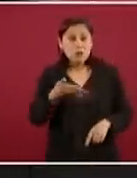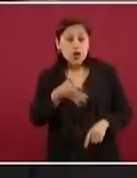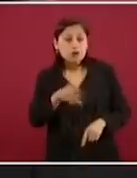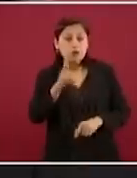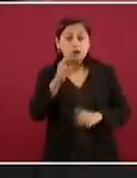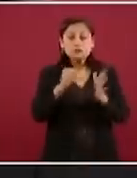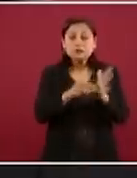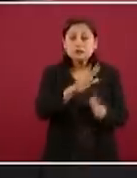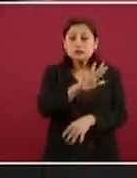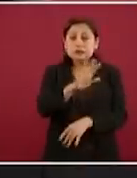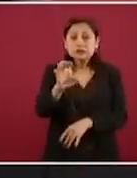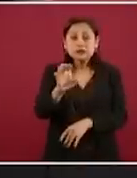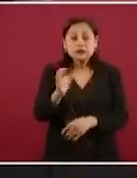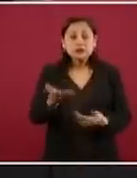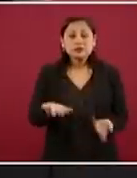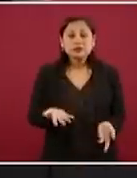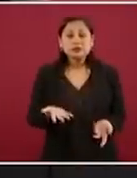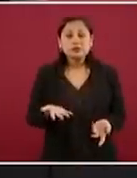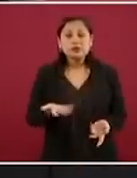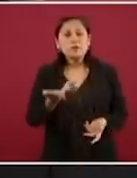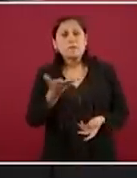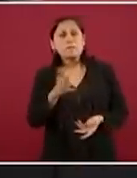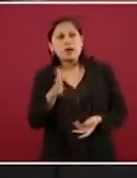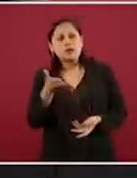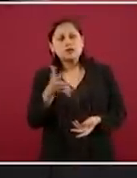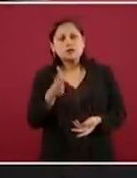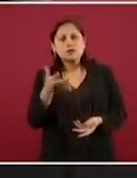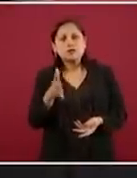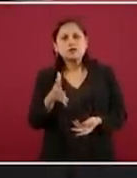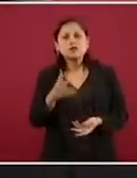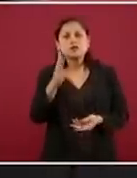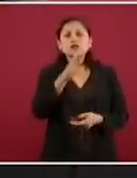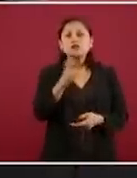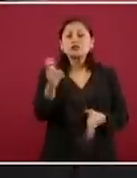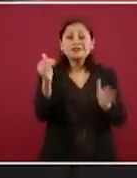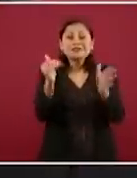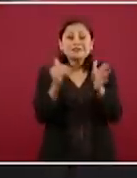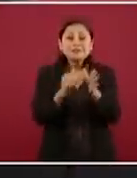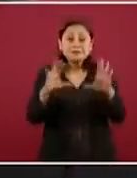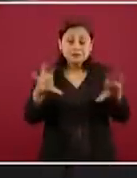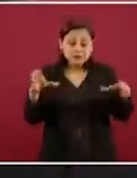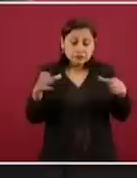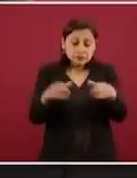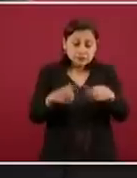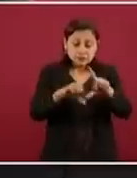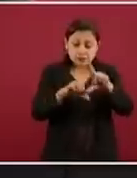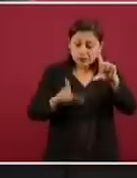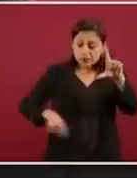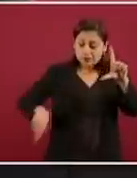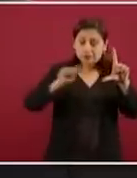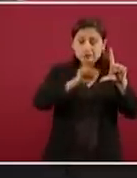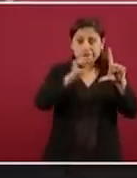y alrededor de 200.000 comunidades.